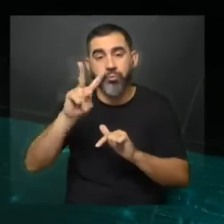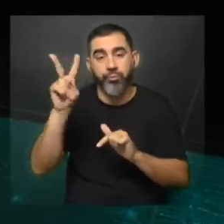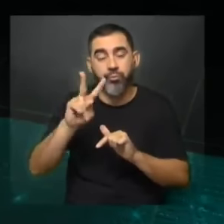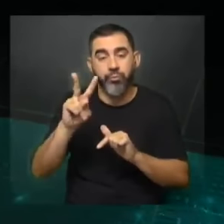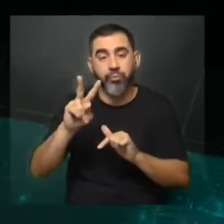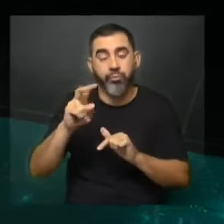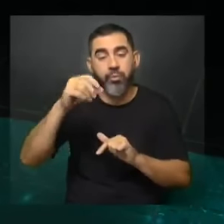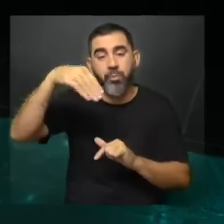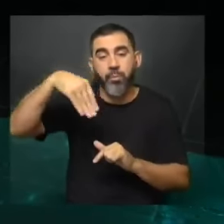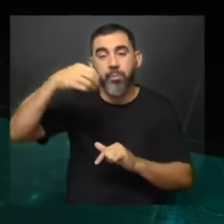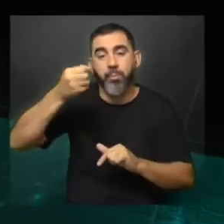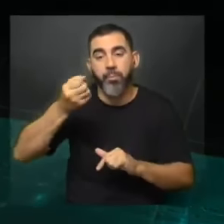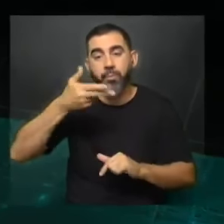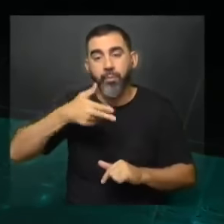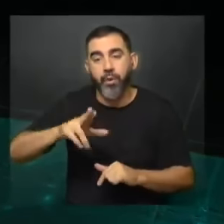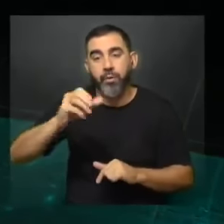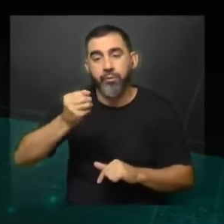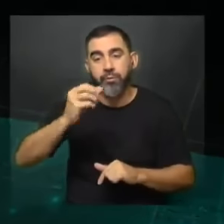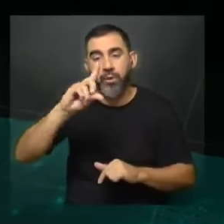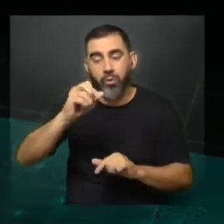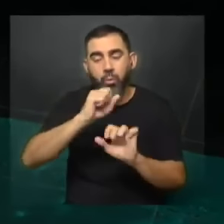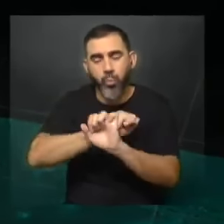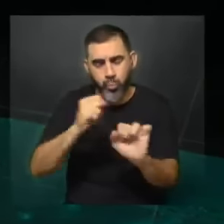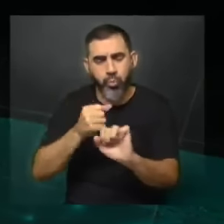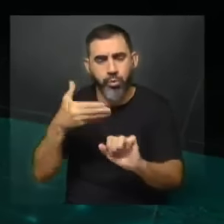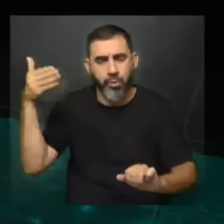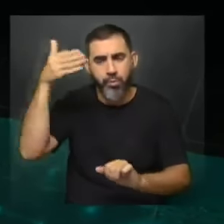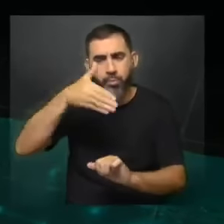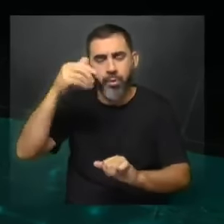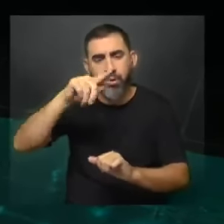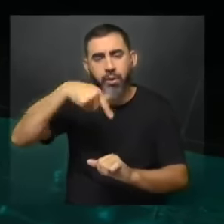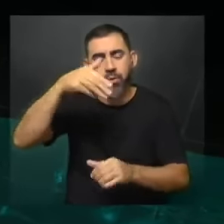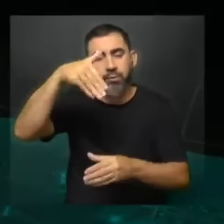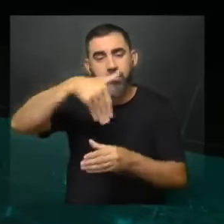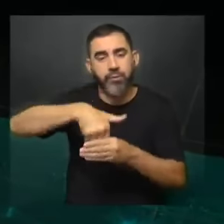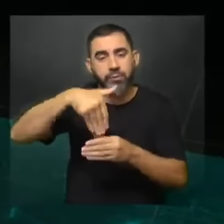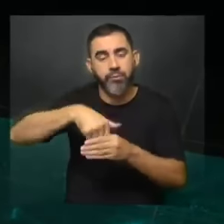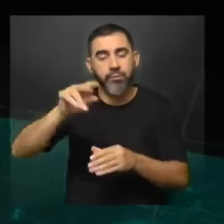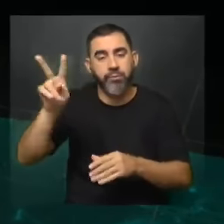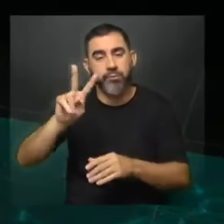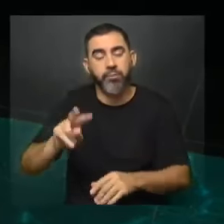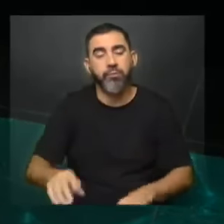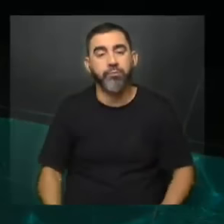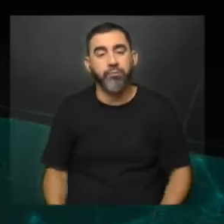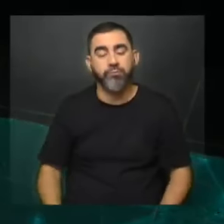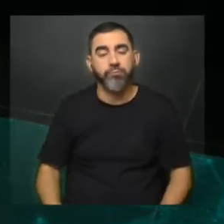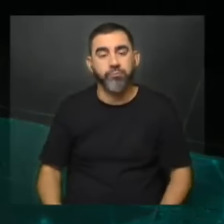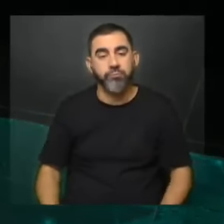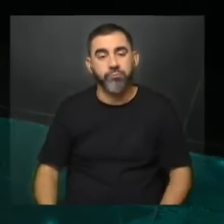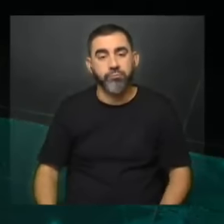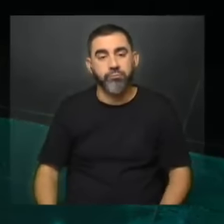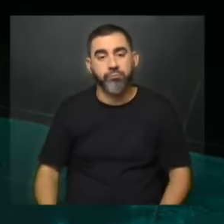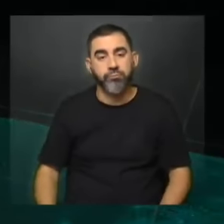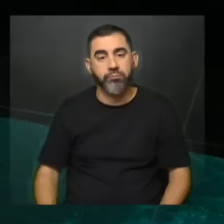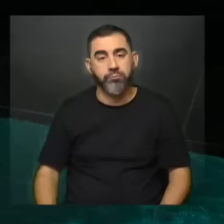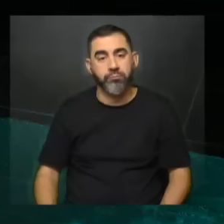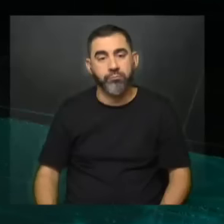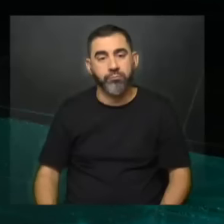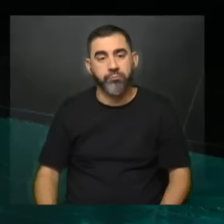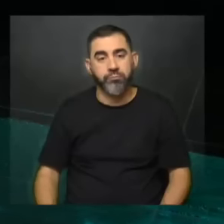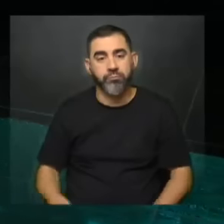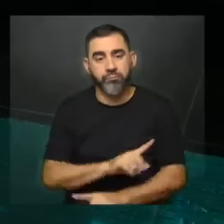Corina Machado sea habilitada para participar de las próximas elecciones de aquel país en este marco Pese a que no